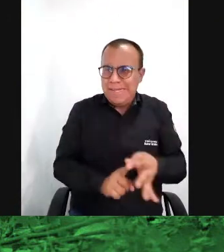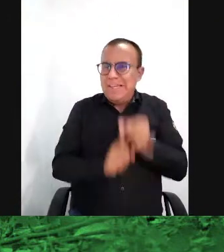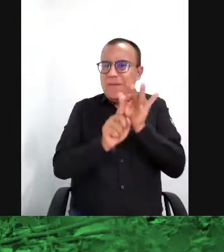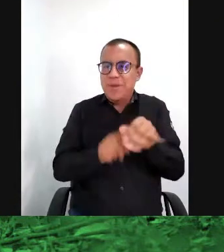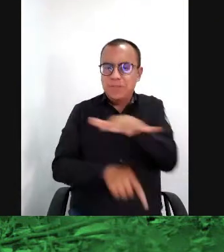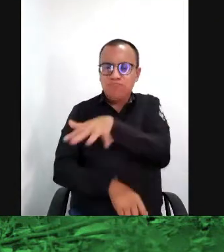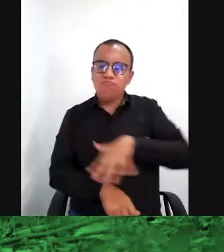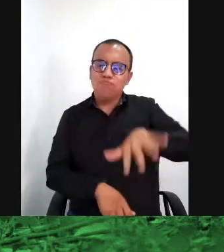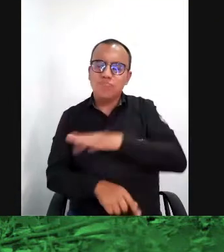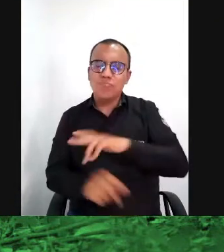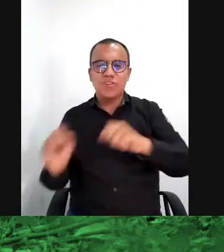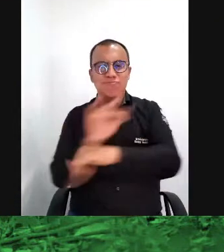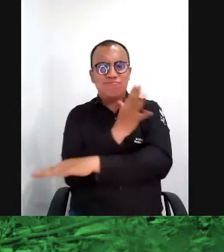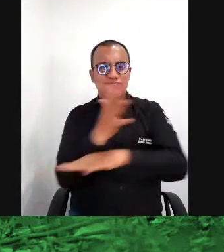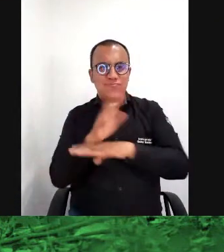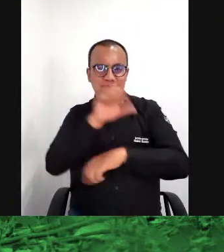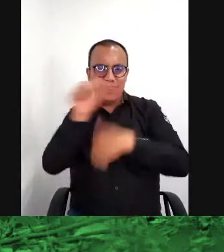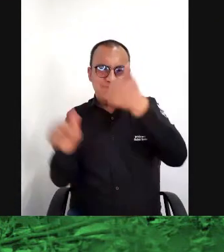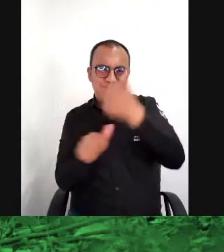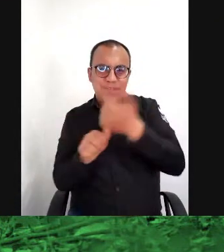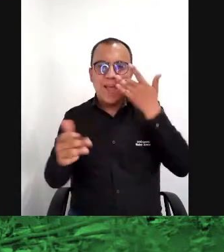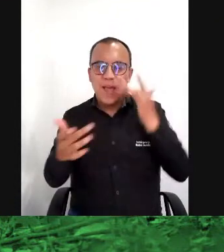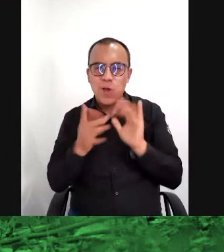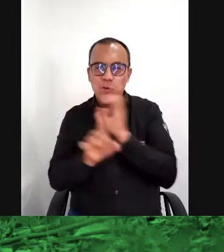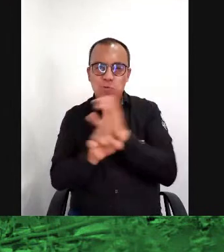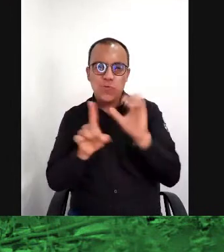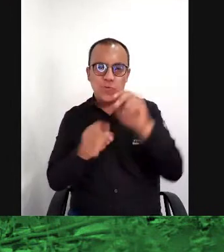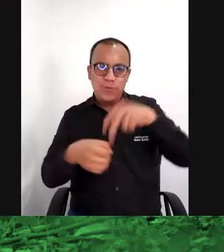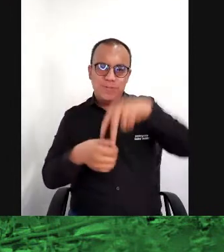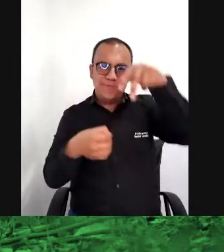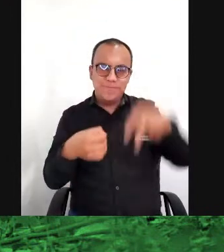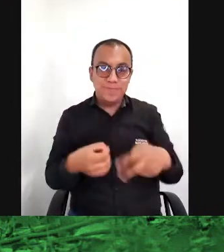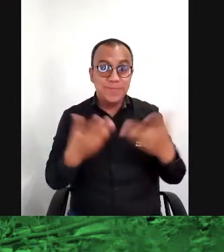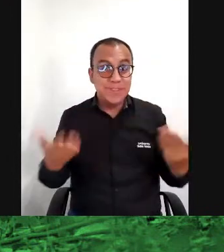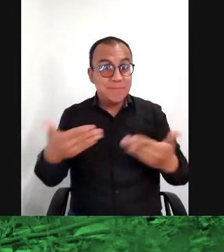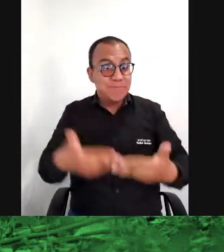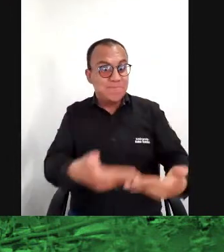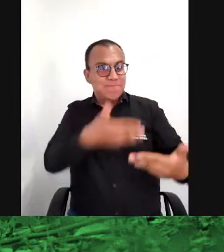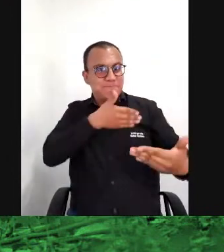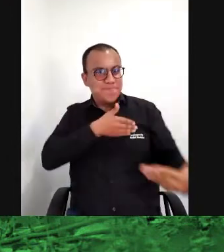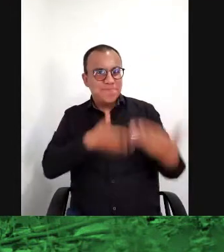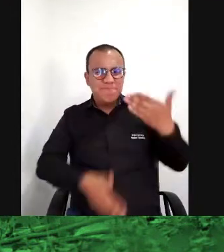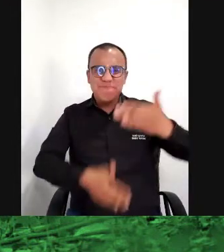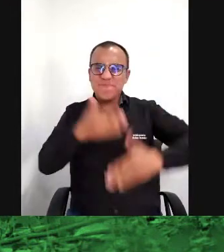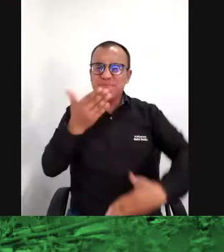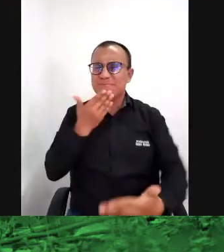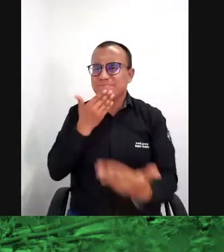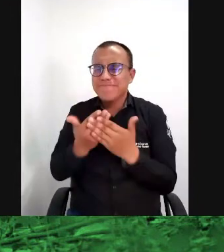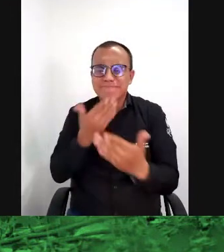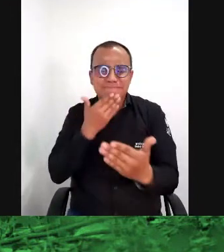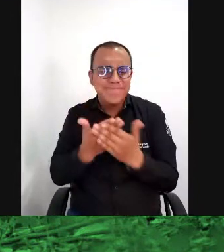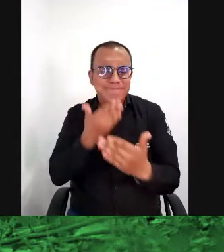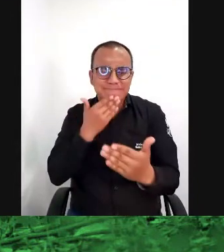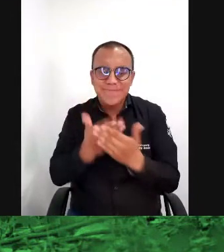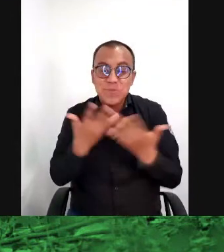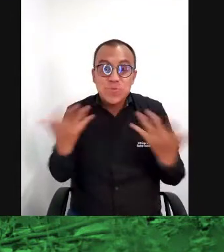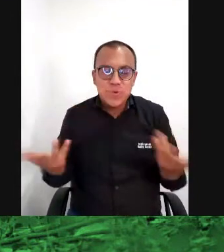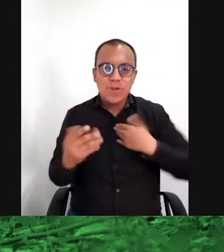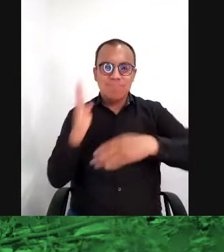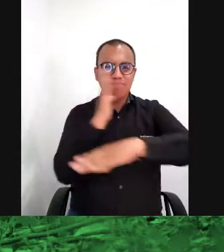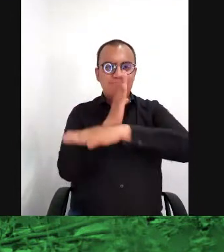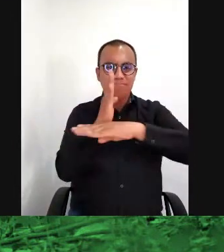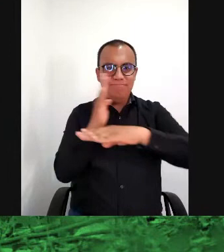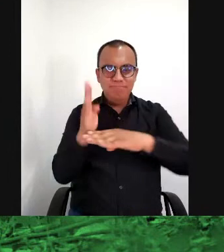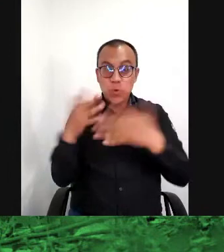de cultura ambiental de la Dirección de Cultura Ciudadana. Antes de iniciar, queremos darle un agradecimiento gigante a Biblored, quienes han